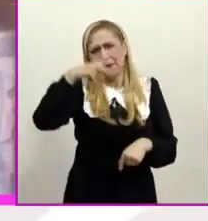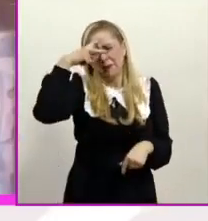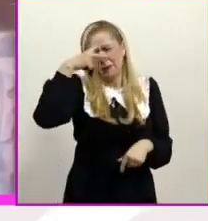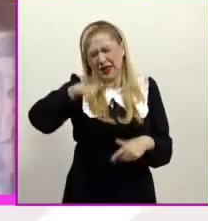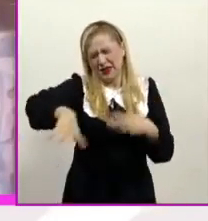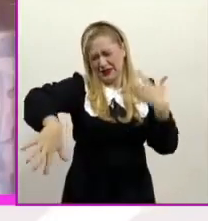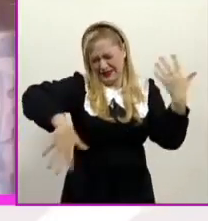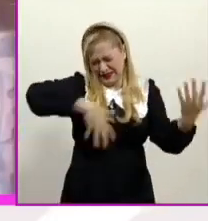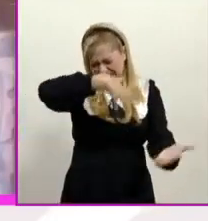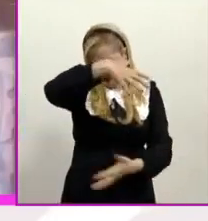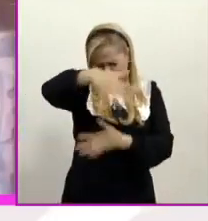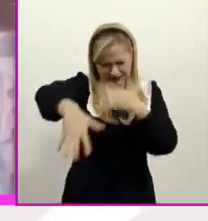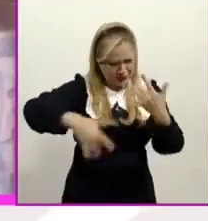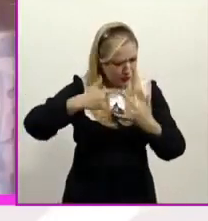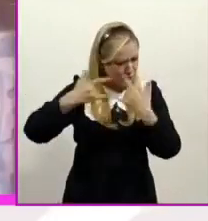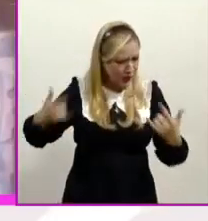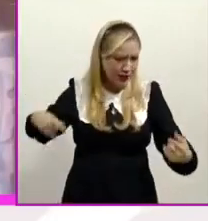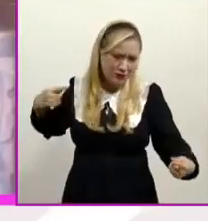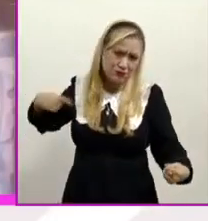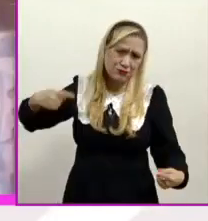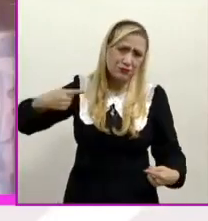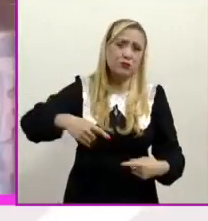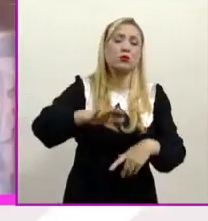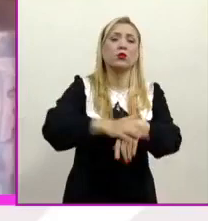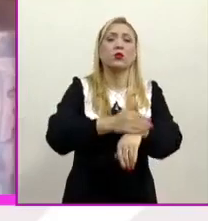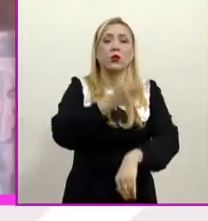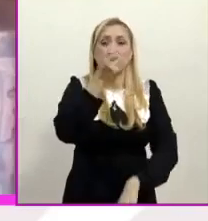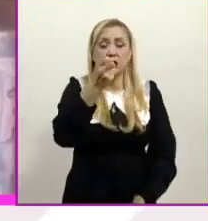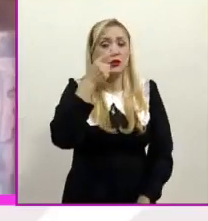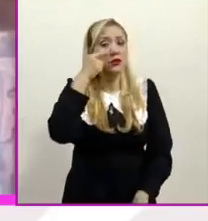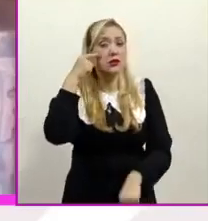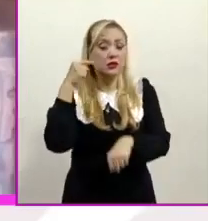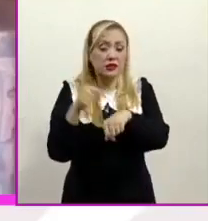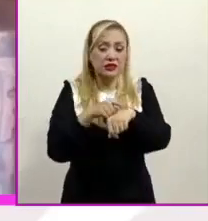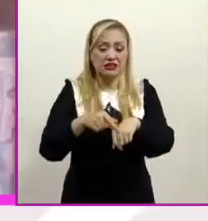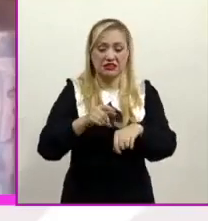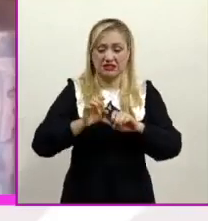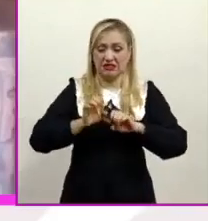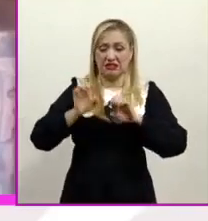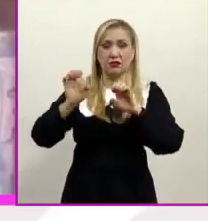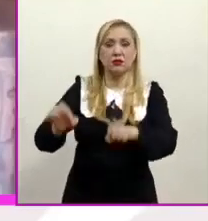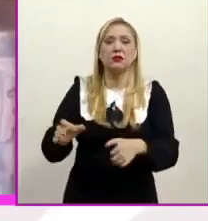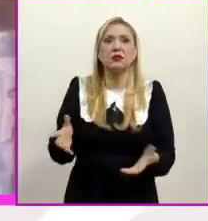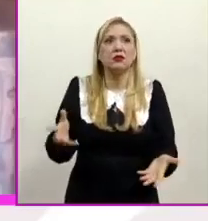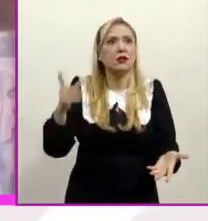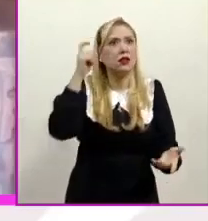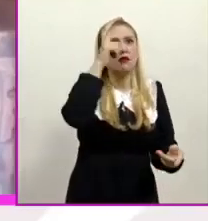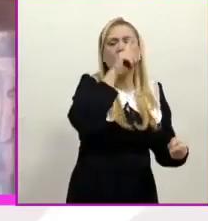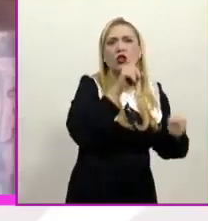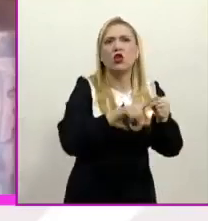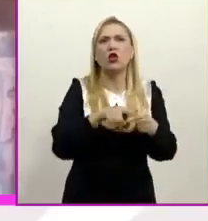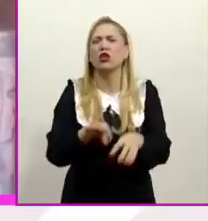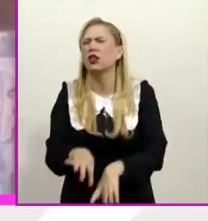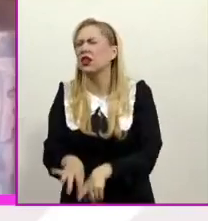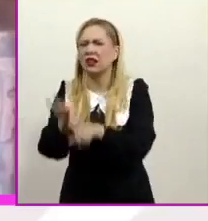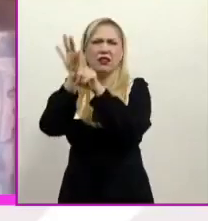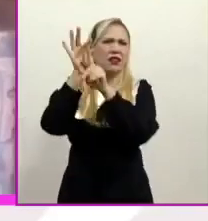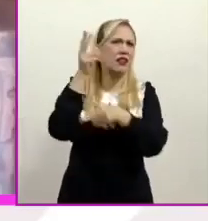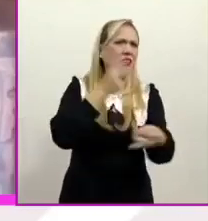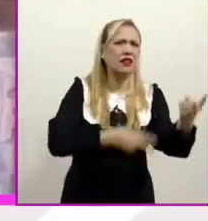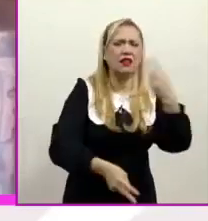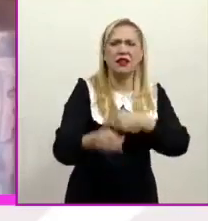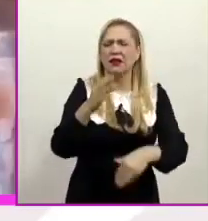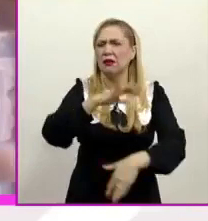tan complejo que por eso ubicar el racismo nos es tan difícil. Y es